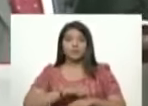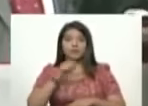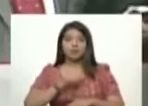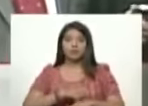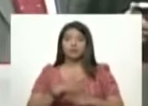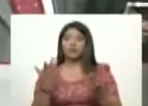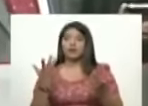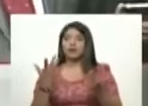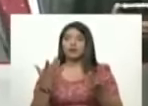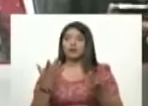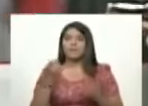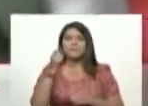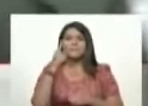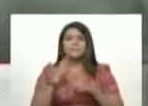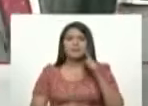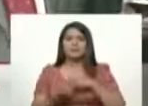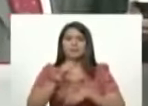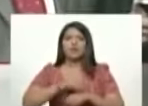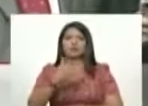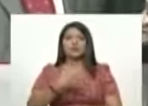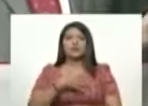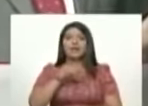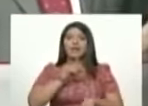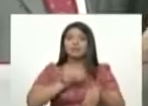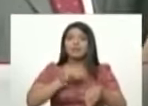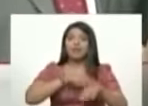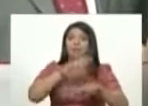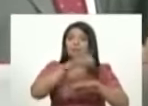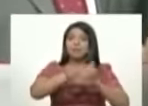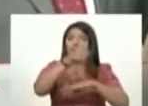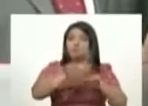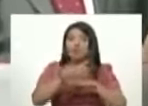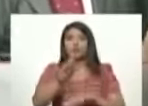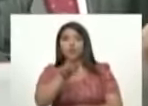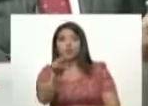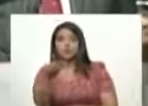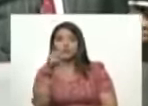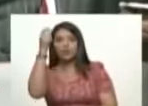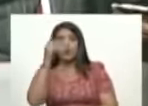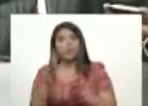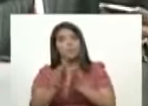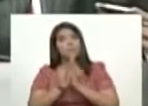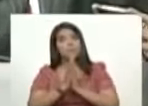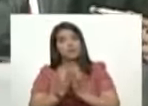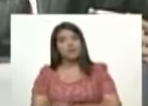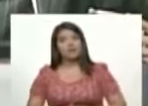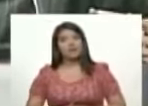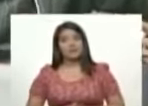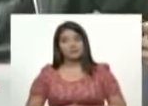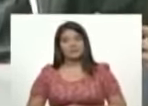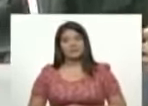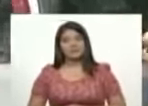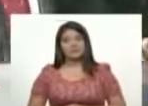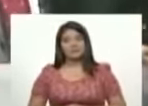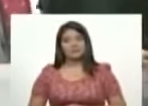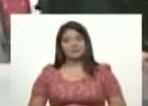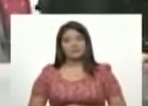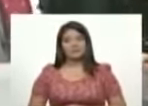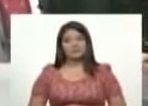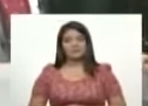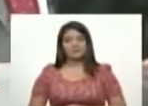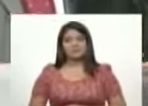tiempo, medio minuto y el tiempo lo marca la directiva de la Cámara, no lo marca usted. Por favor, postule. Entendiendo